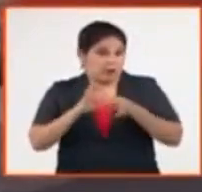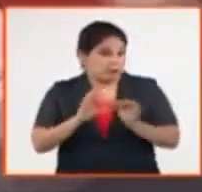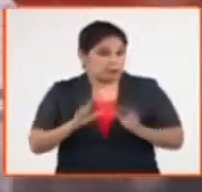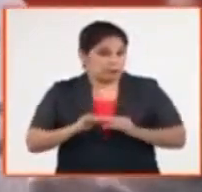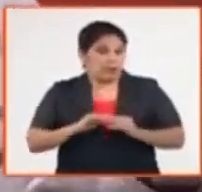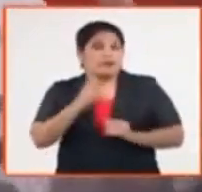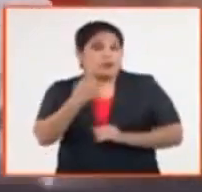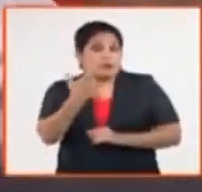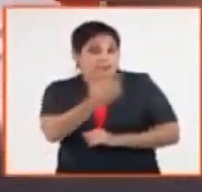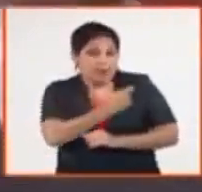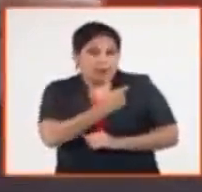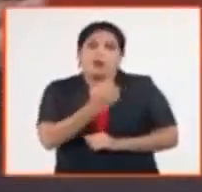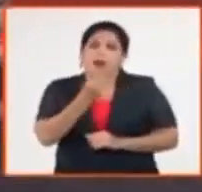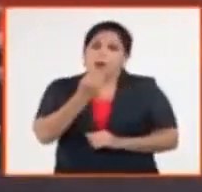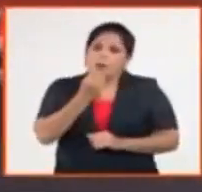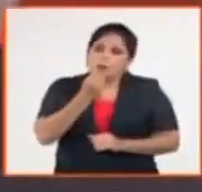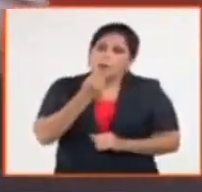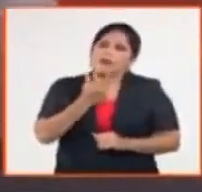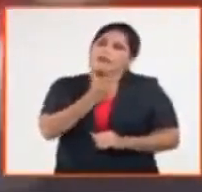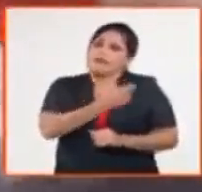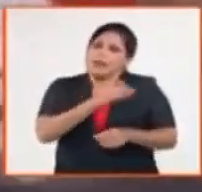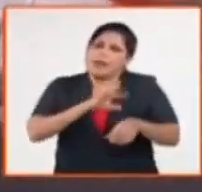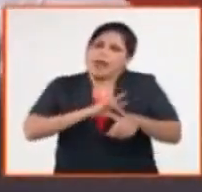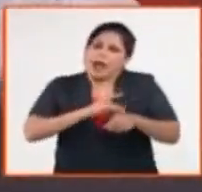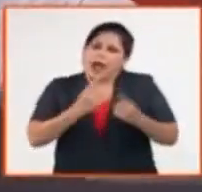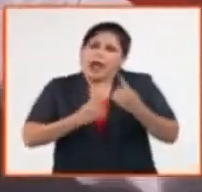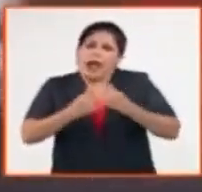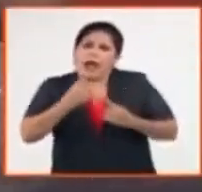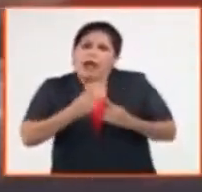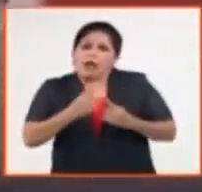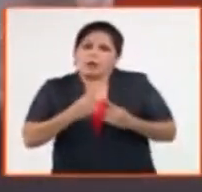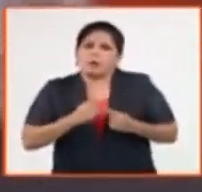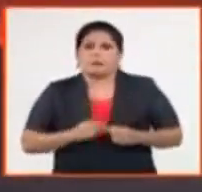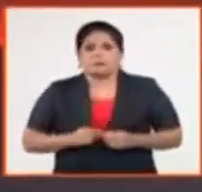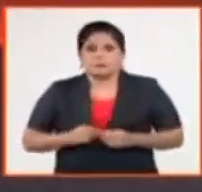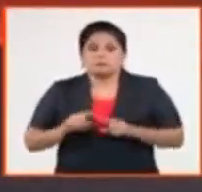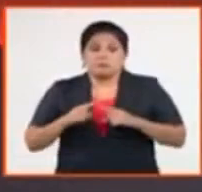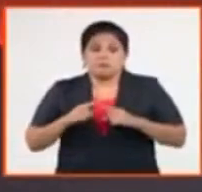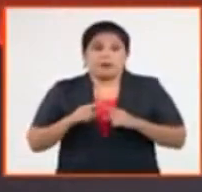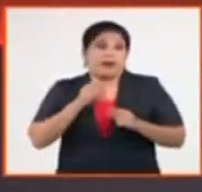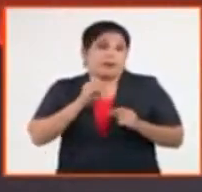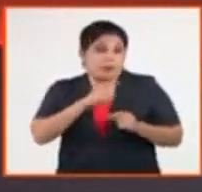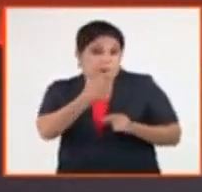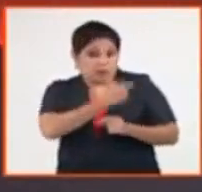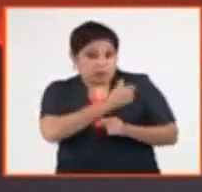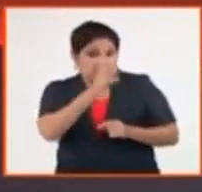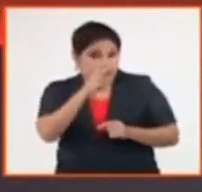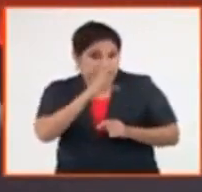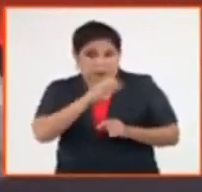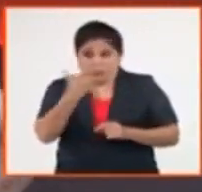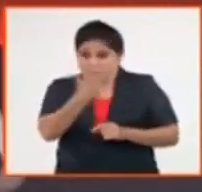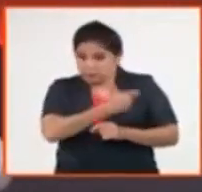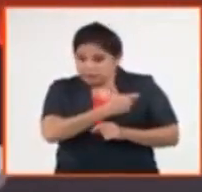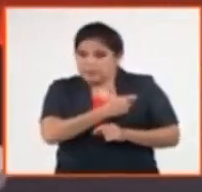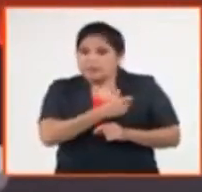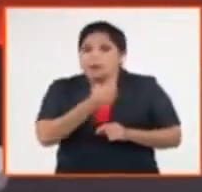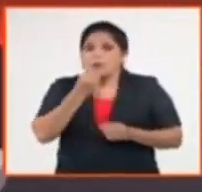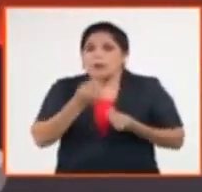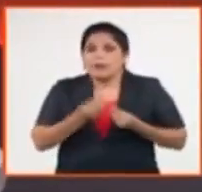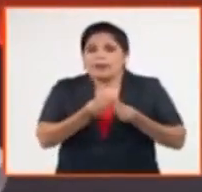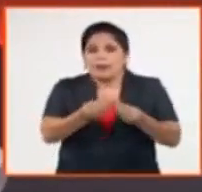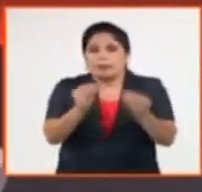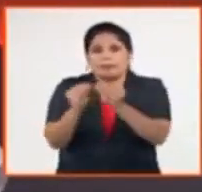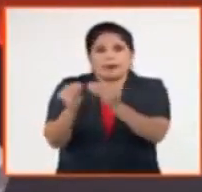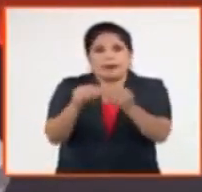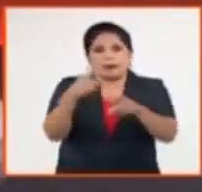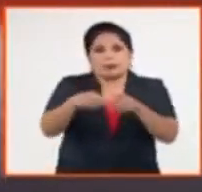la transmisión ya estamos viendo que está entre un 40 y un 50%. En Cuba aún tenemos que afinar los datos.